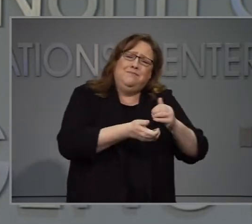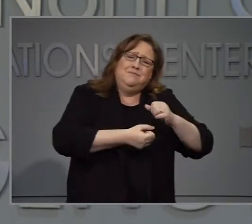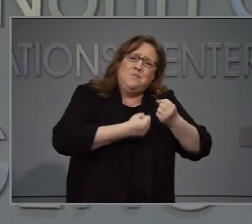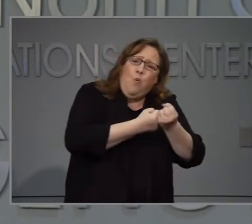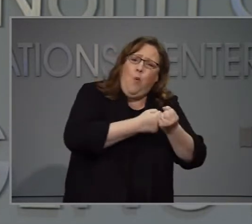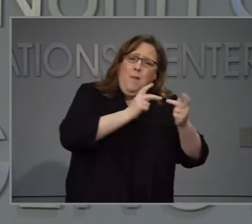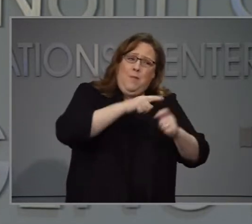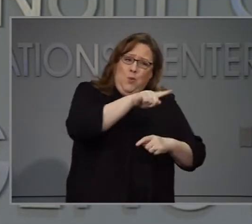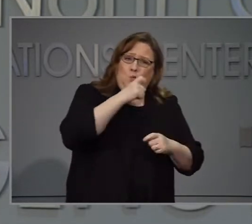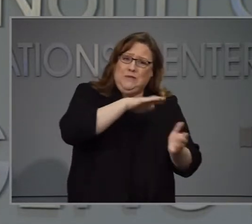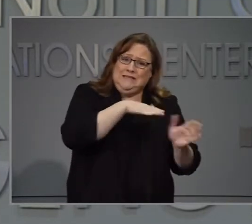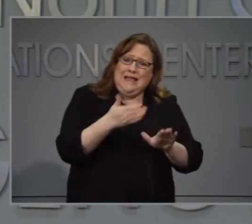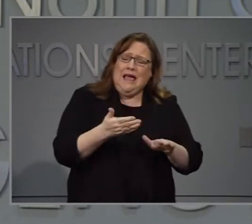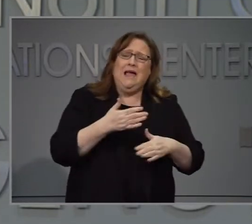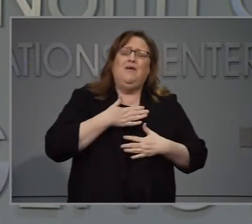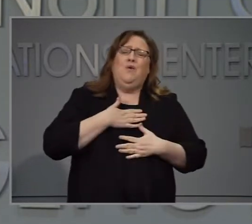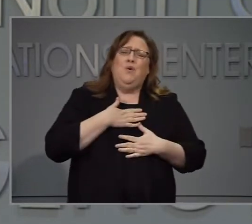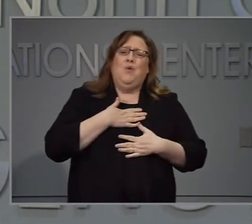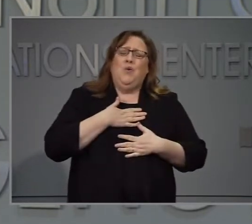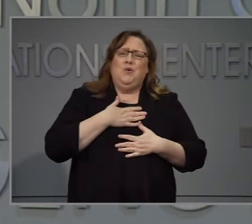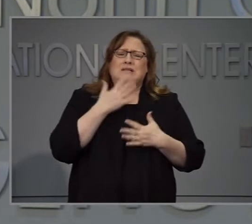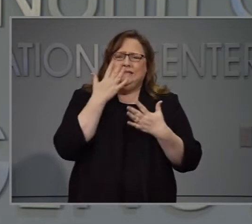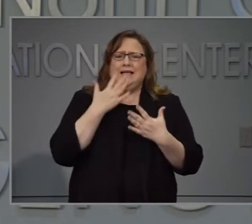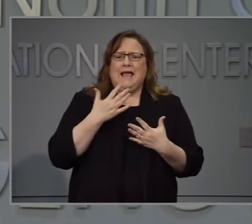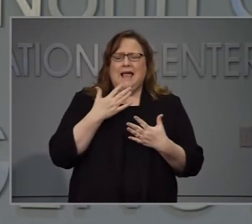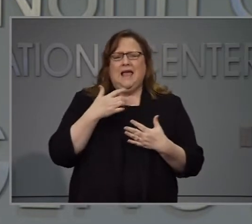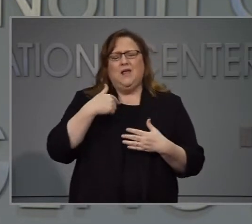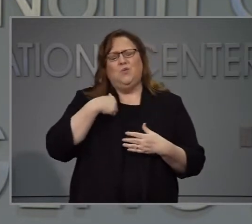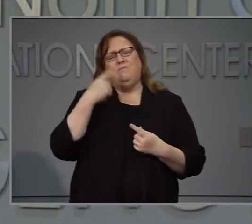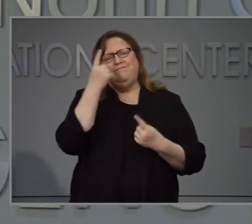este virus está presente en nuestras mentes